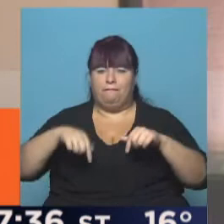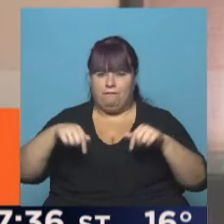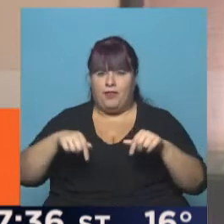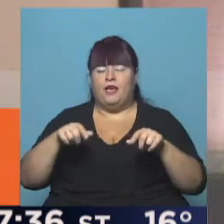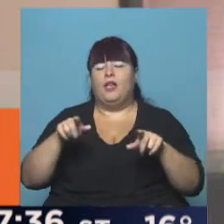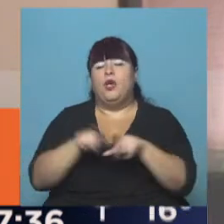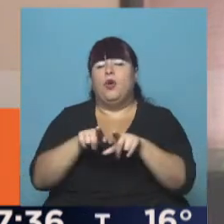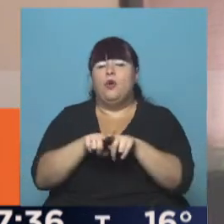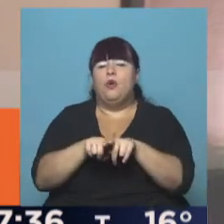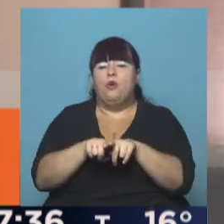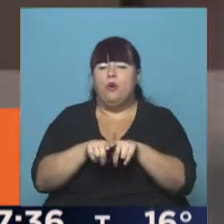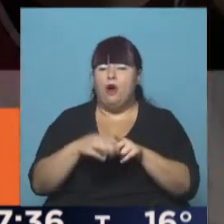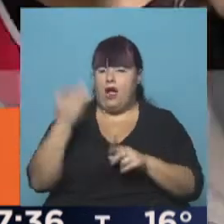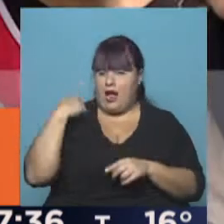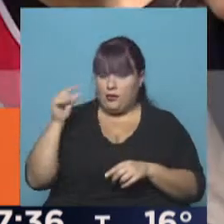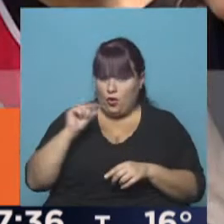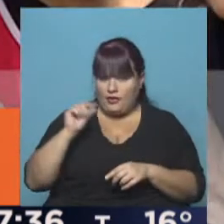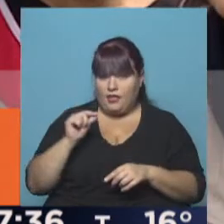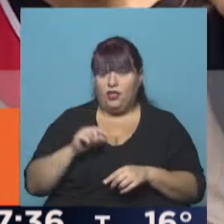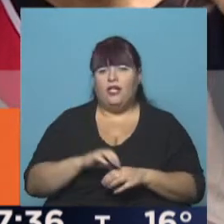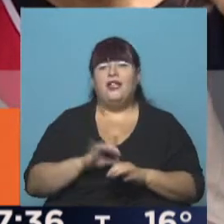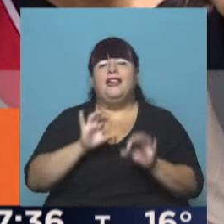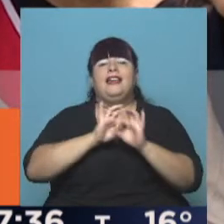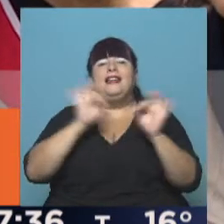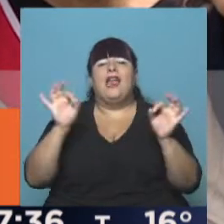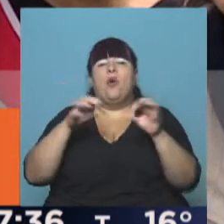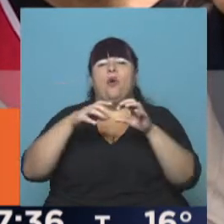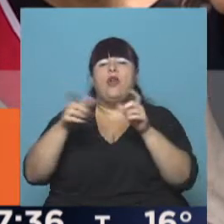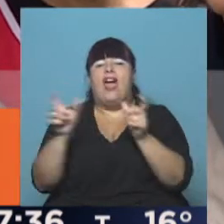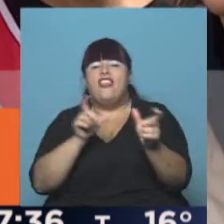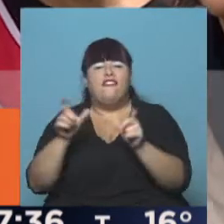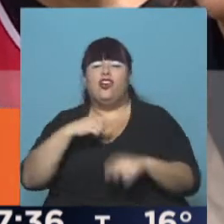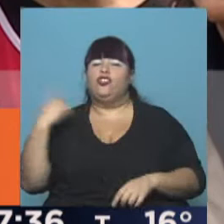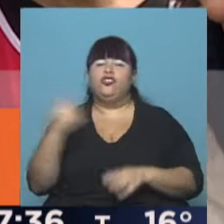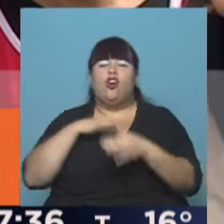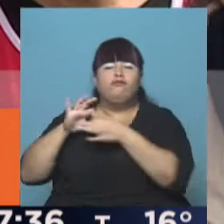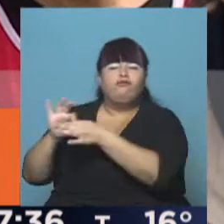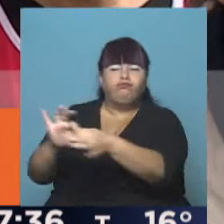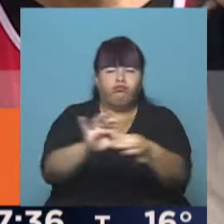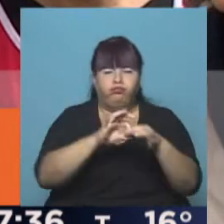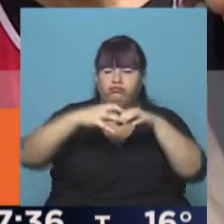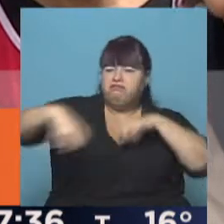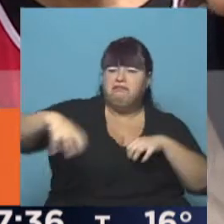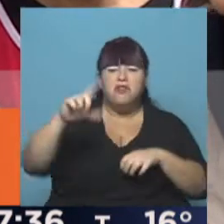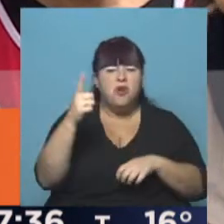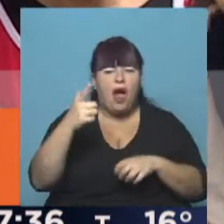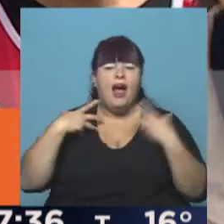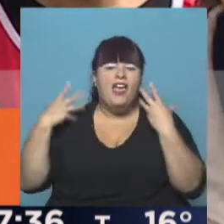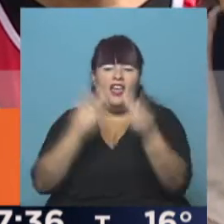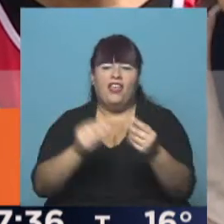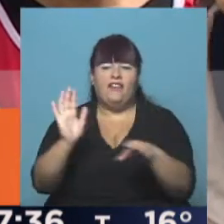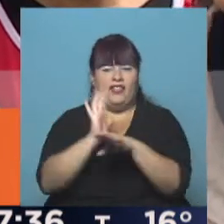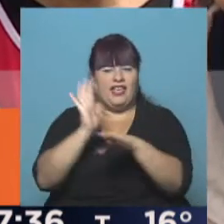oí hace unos minutos, no hay ninguna brecha. Estamos todos unidos en defensa del